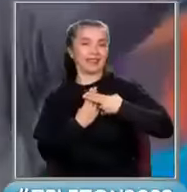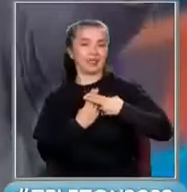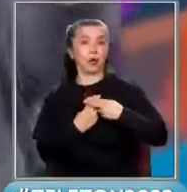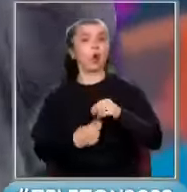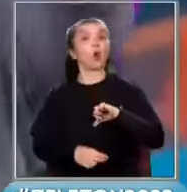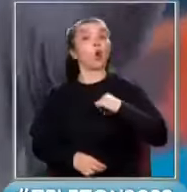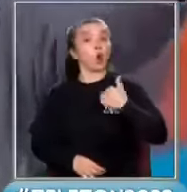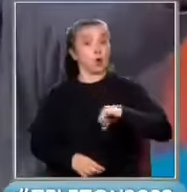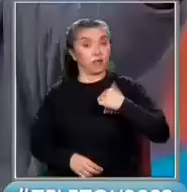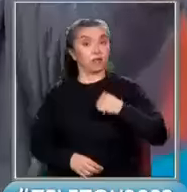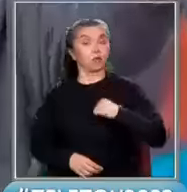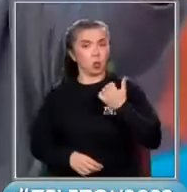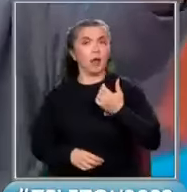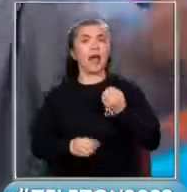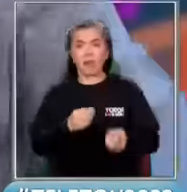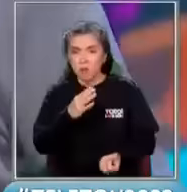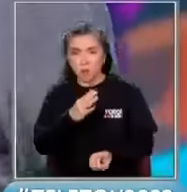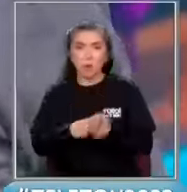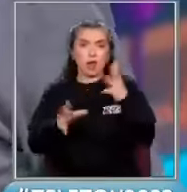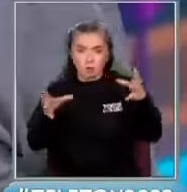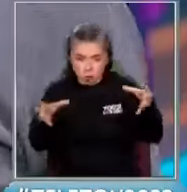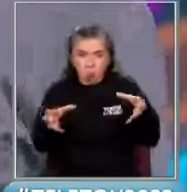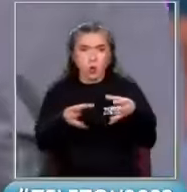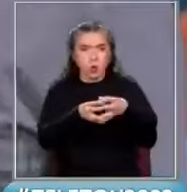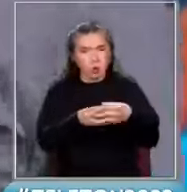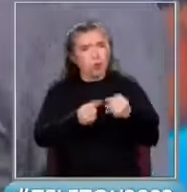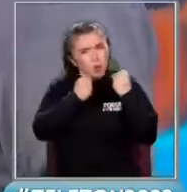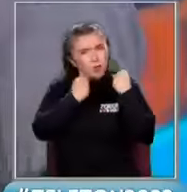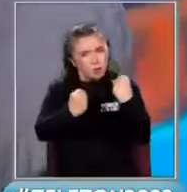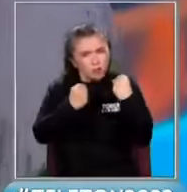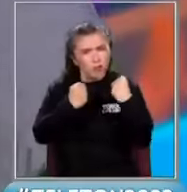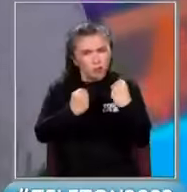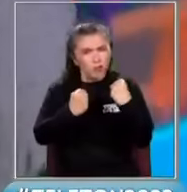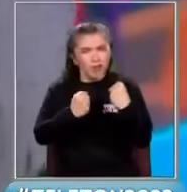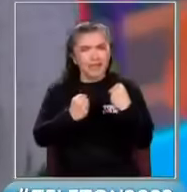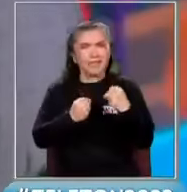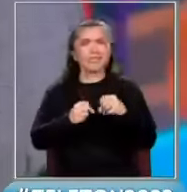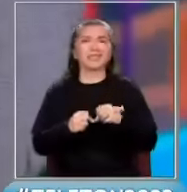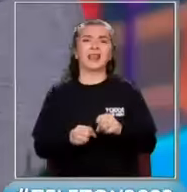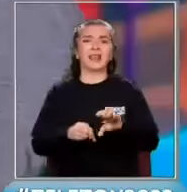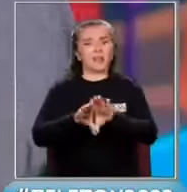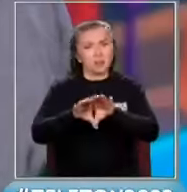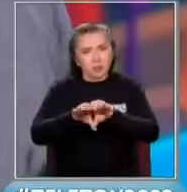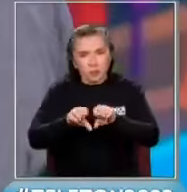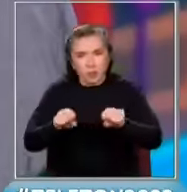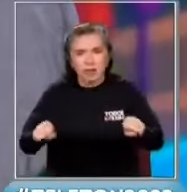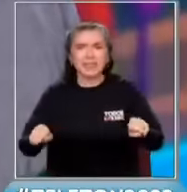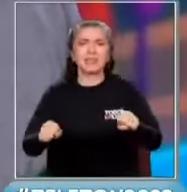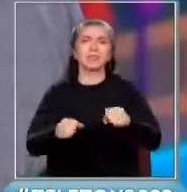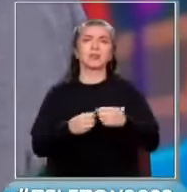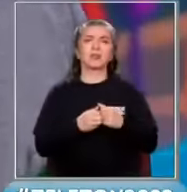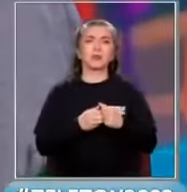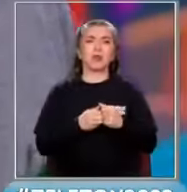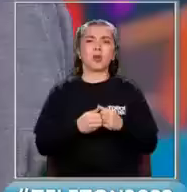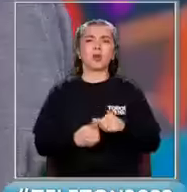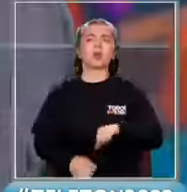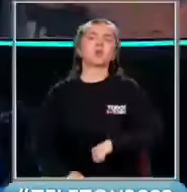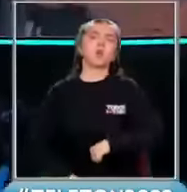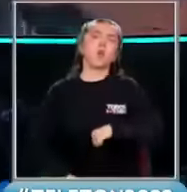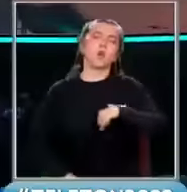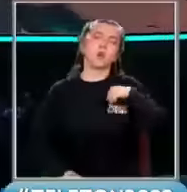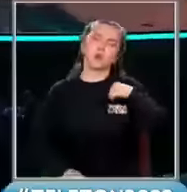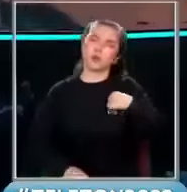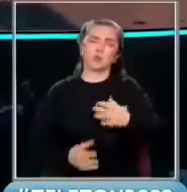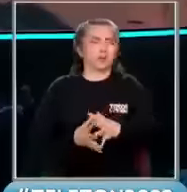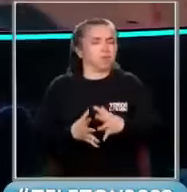aquí, aplauso. Hay una nueva generación que ha emergido con una fuerza y con un compromiso por esta obra que nos enorgullece tantísimo, Dios